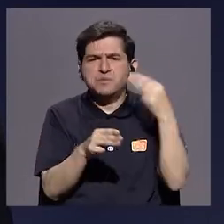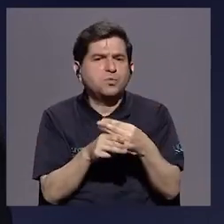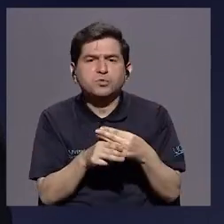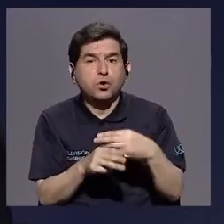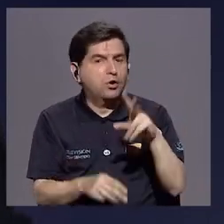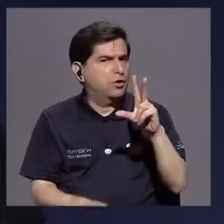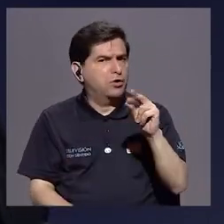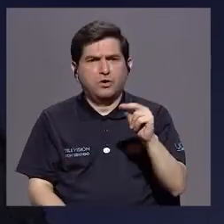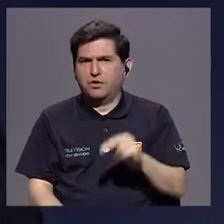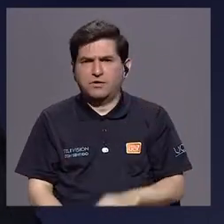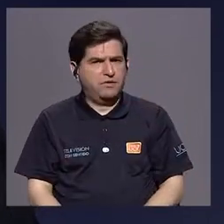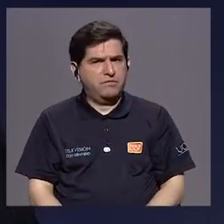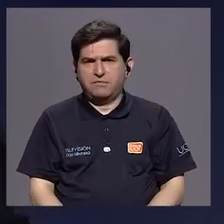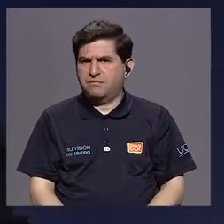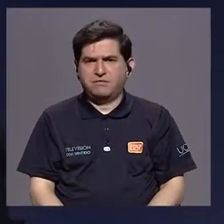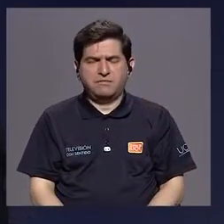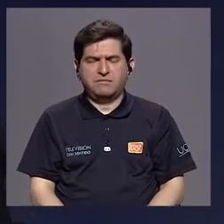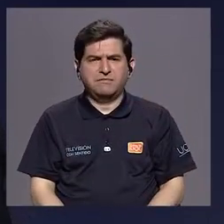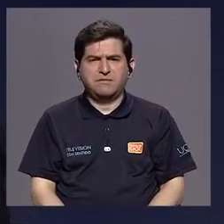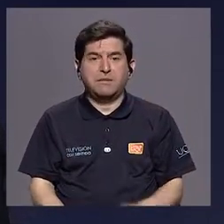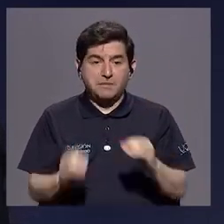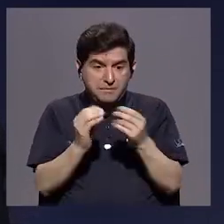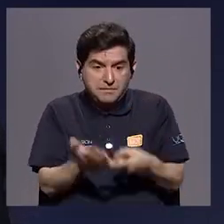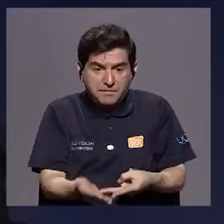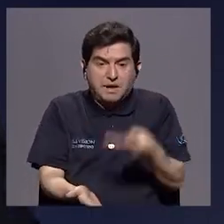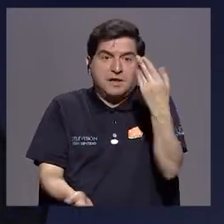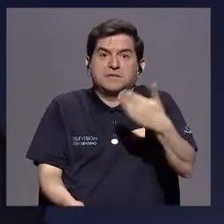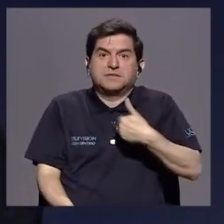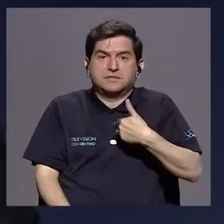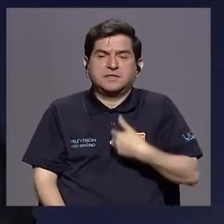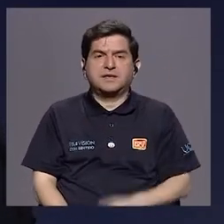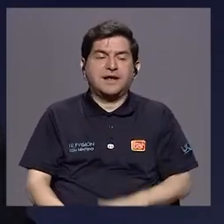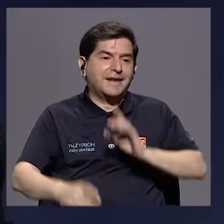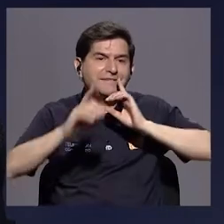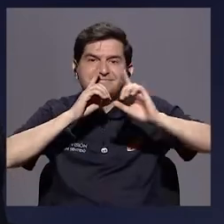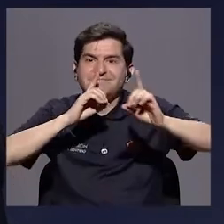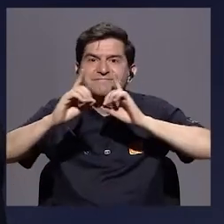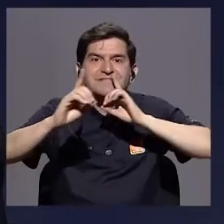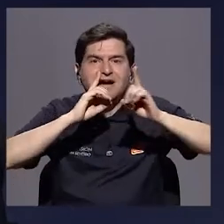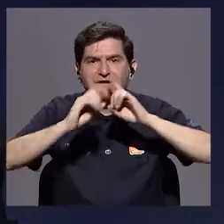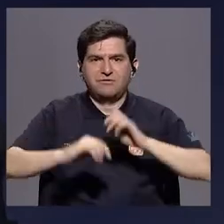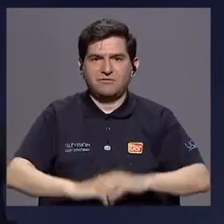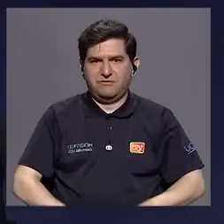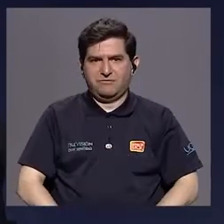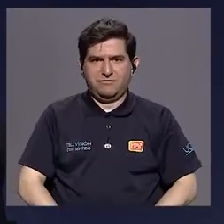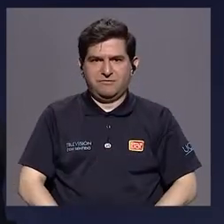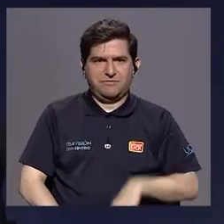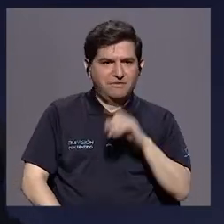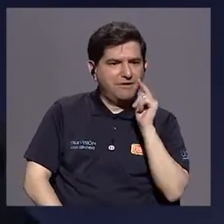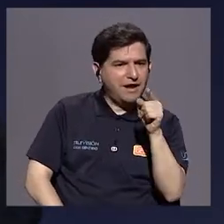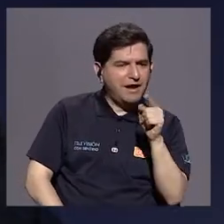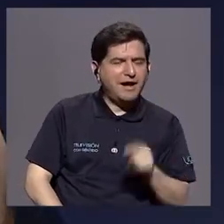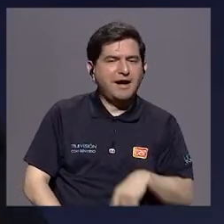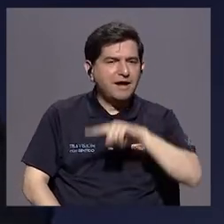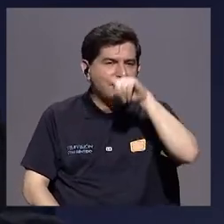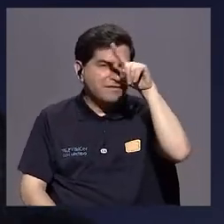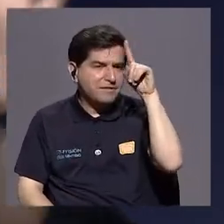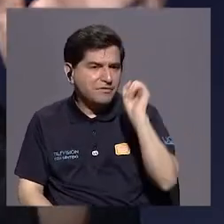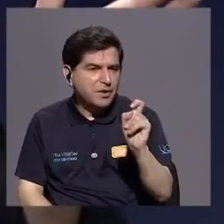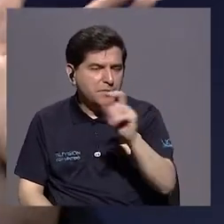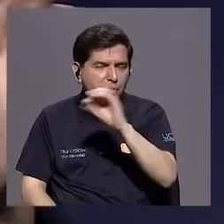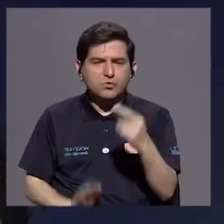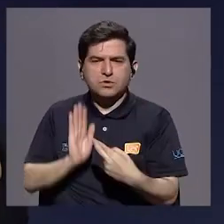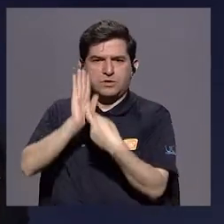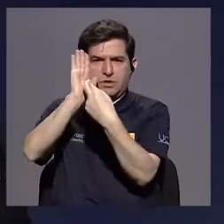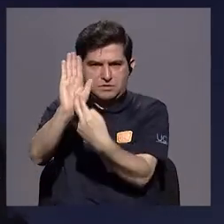sería muchísimo más enriquecedor que sea un diálogo y de que de esta pregunta o